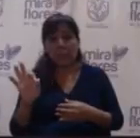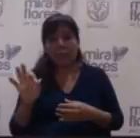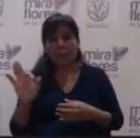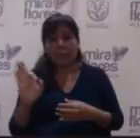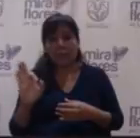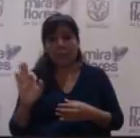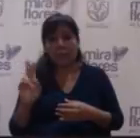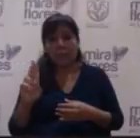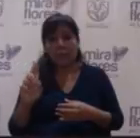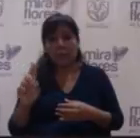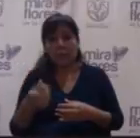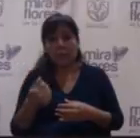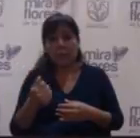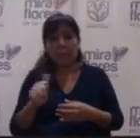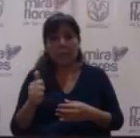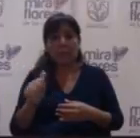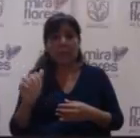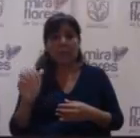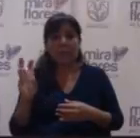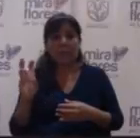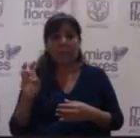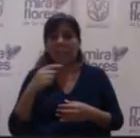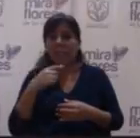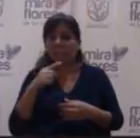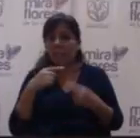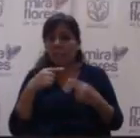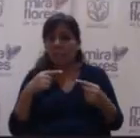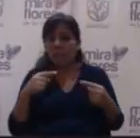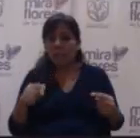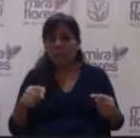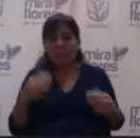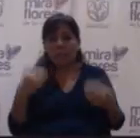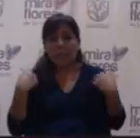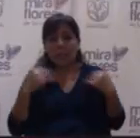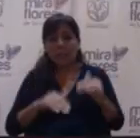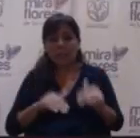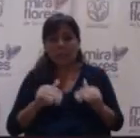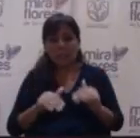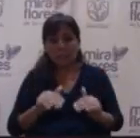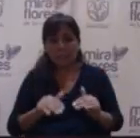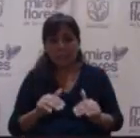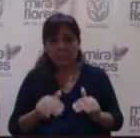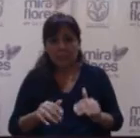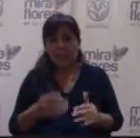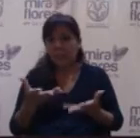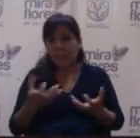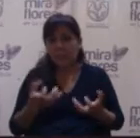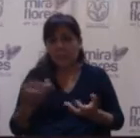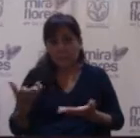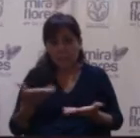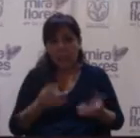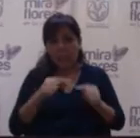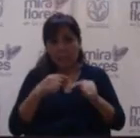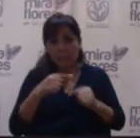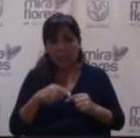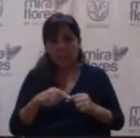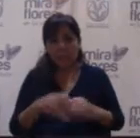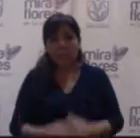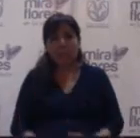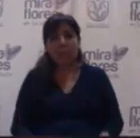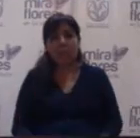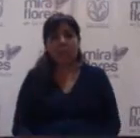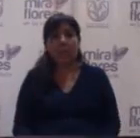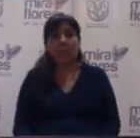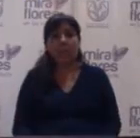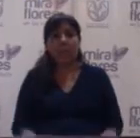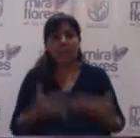2016. Estos informes se encuentran en la Secretaría General, si es que algún miembro del Consejo Municipal quisiera requerirlos. Es todo, señor alcalde. Bien,